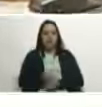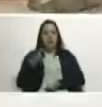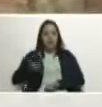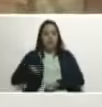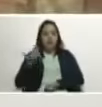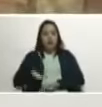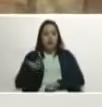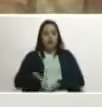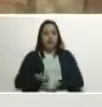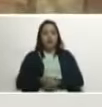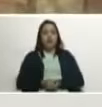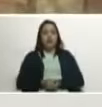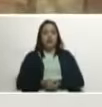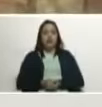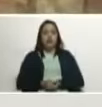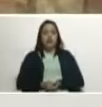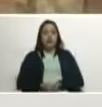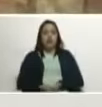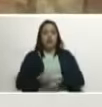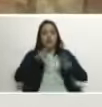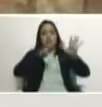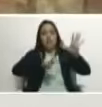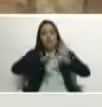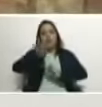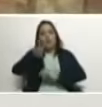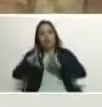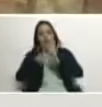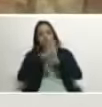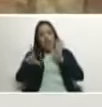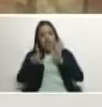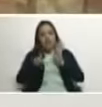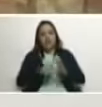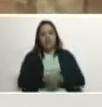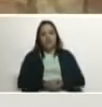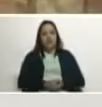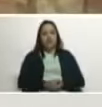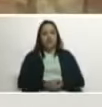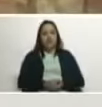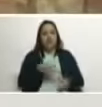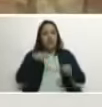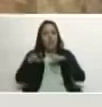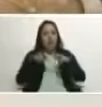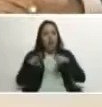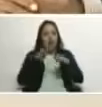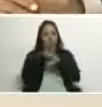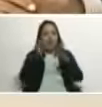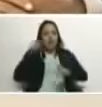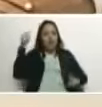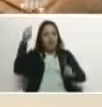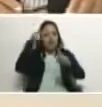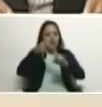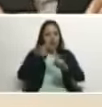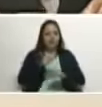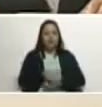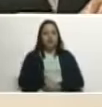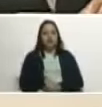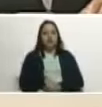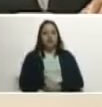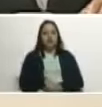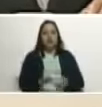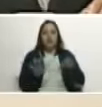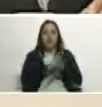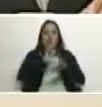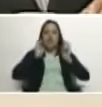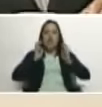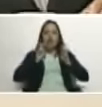fructífera de 74 leyes que tienen que ver de manera directa con los